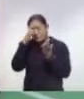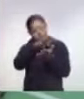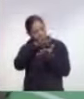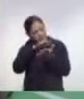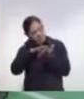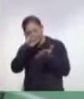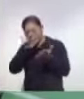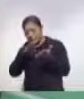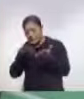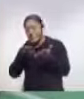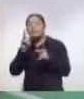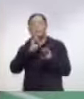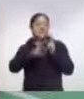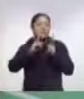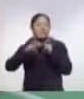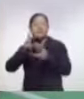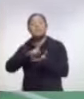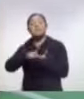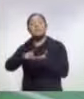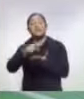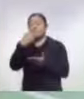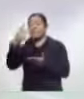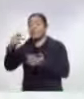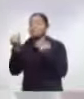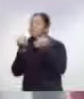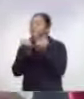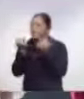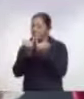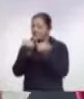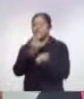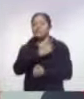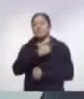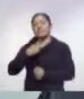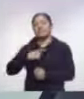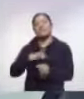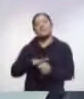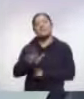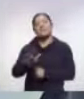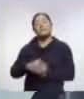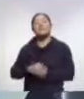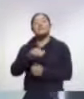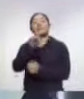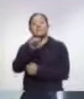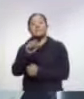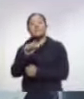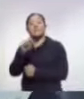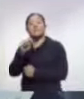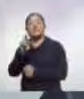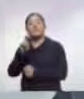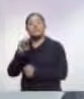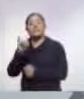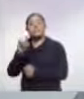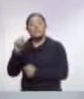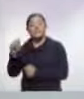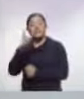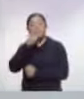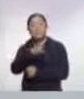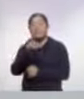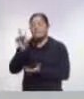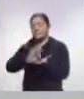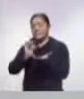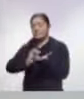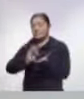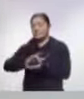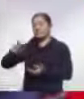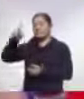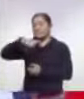casas sobre sus derechos, pero también obligaciones. Astrid Rodríguez agradeció que el organismo asistencial acerca hasta sus